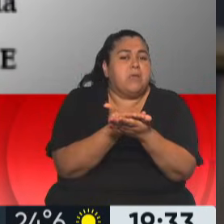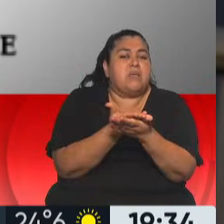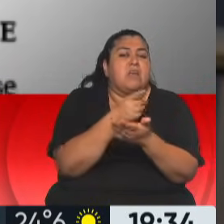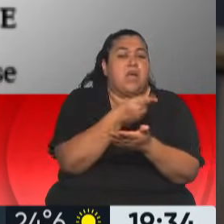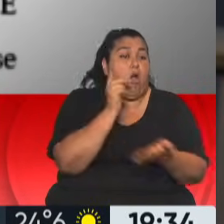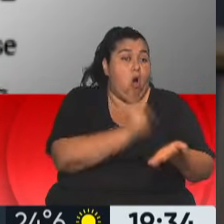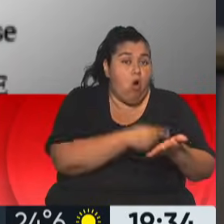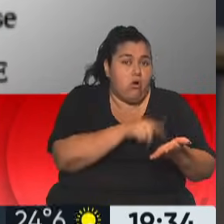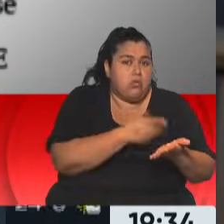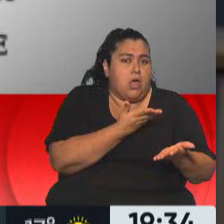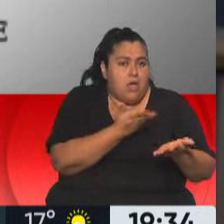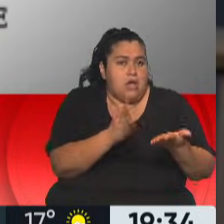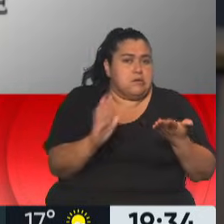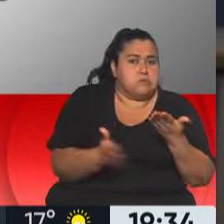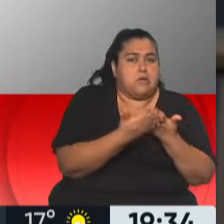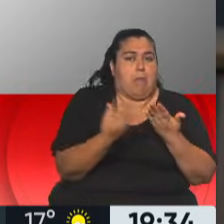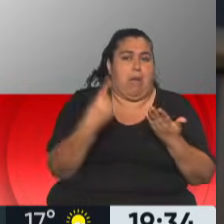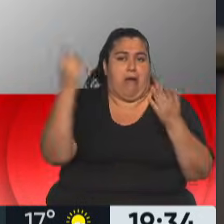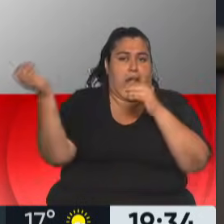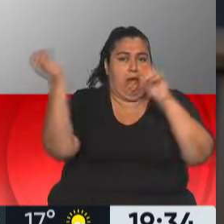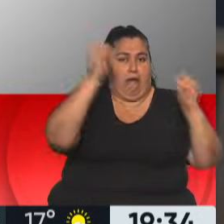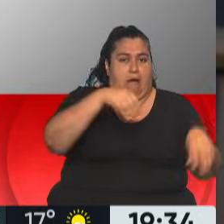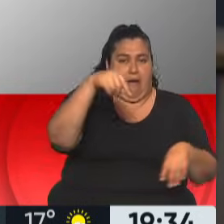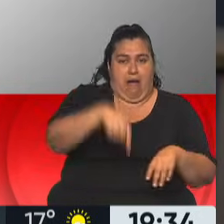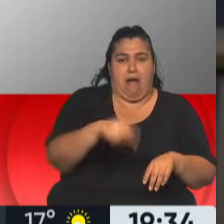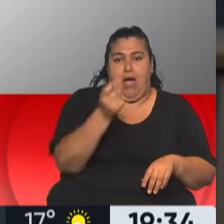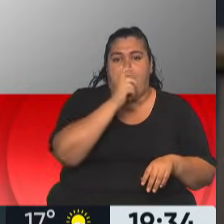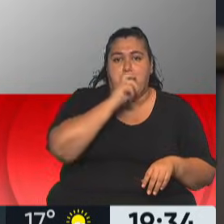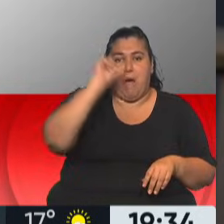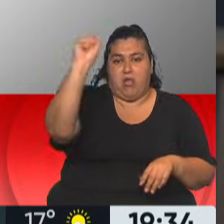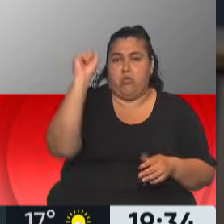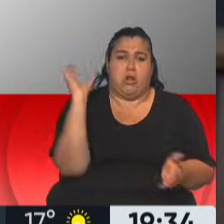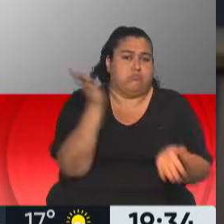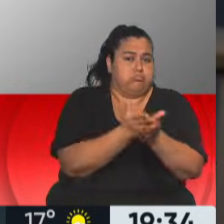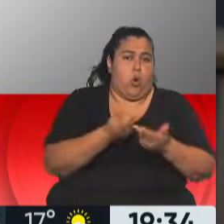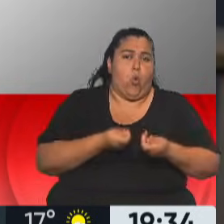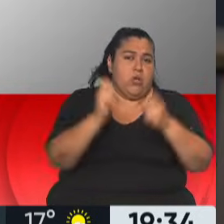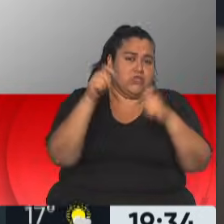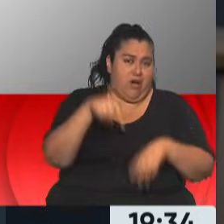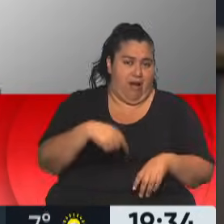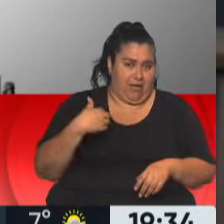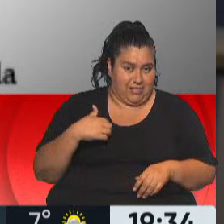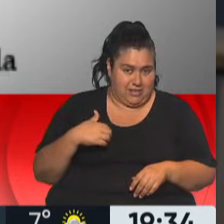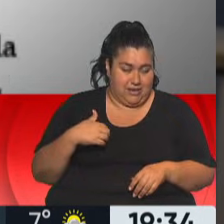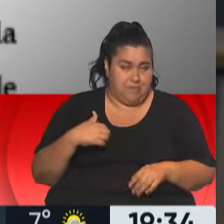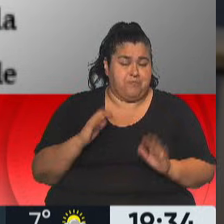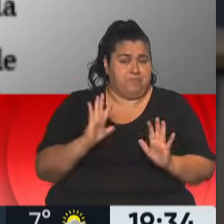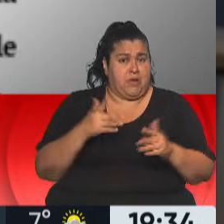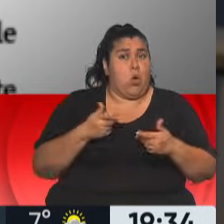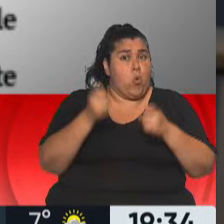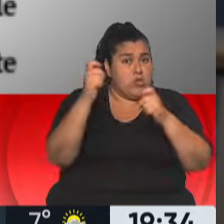orden ahora para poder extraditarlo a Nicolás Maduro y que sea juzgado aquí en la República Argentina. A este pedido